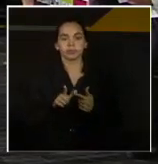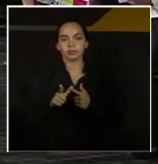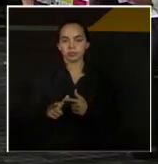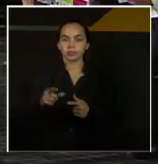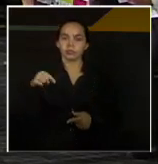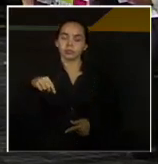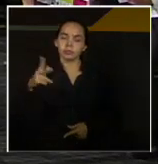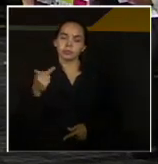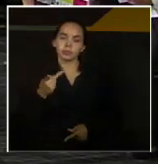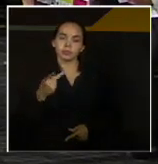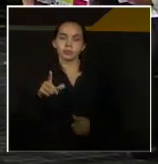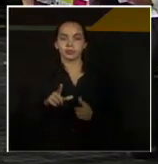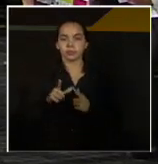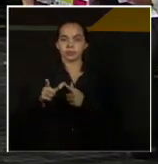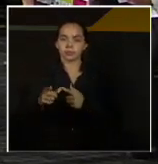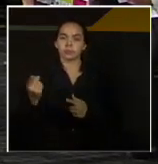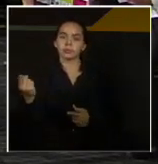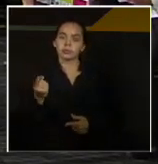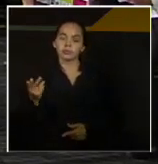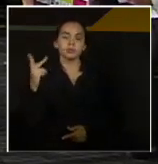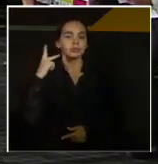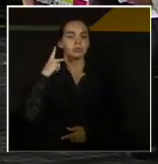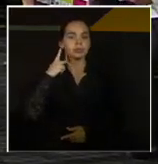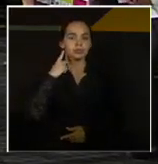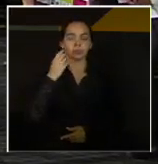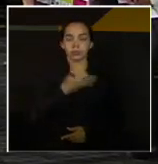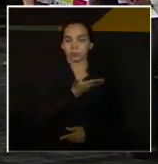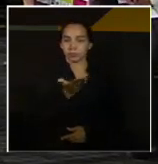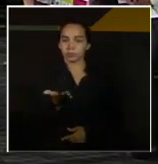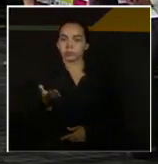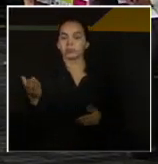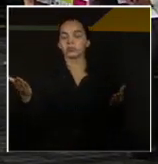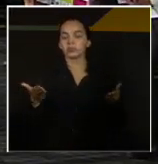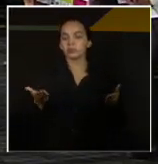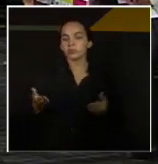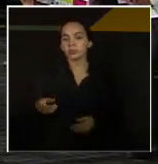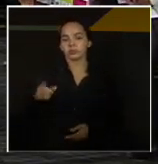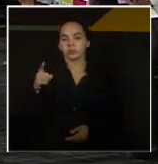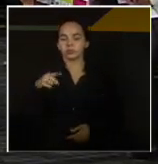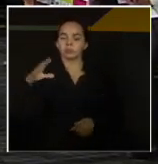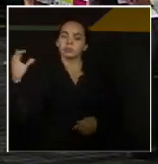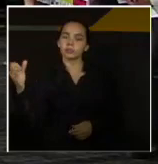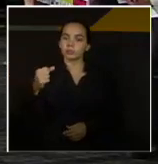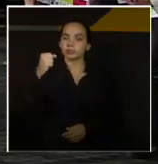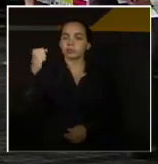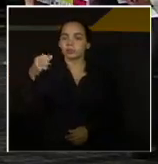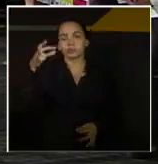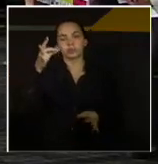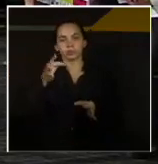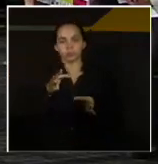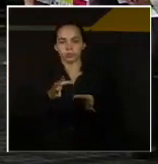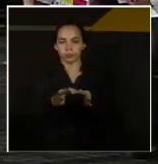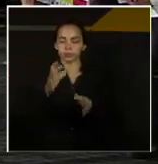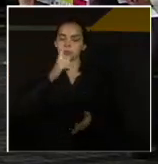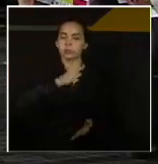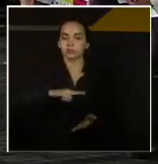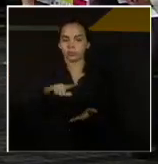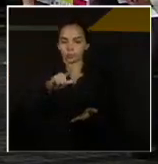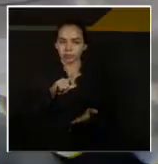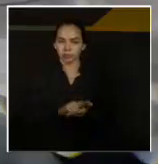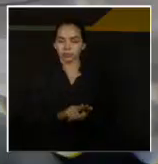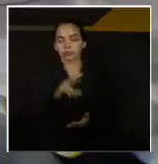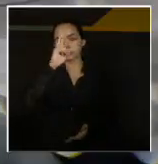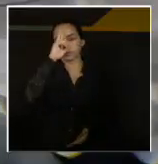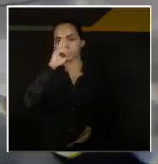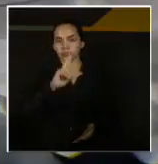mi pregunta es la siguiente: ¿qué políticas públicas implementaría para fortalecer la correcta aplicación de la ley,